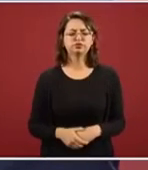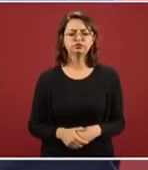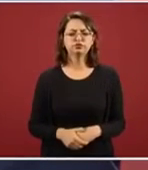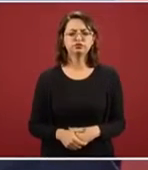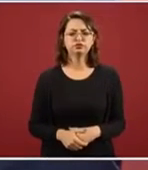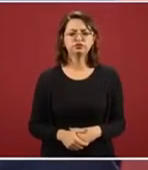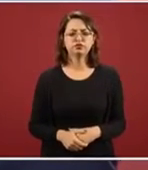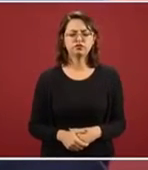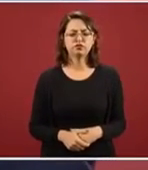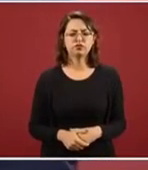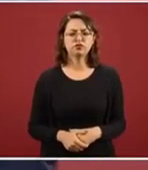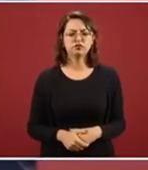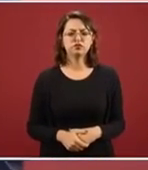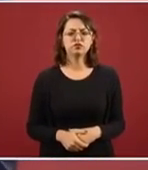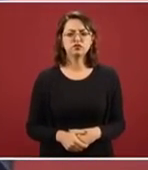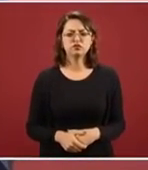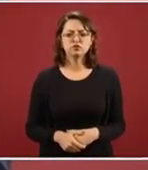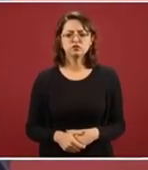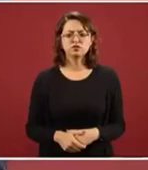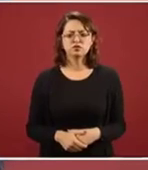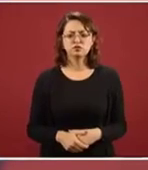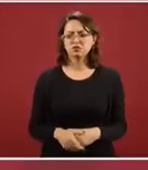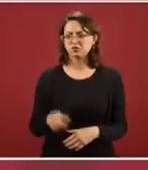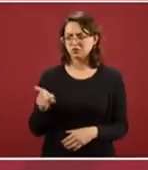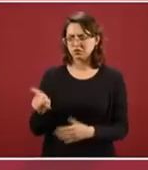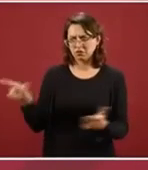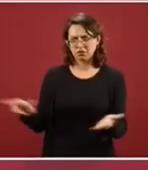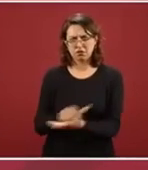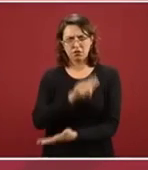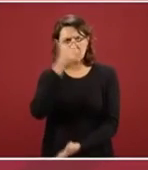No es ilegal lo que está haciendo.